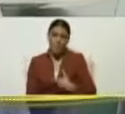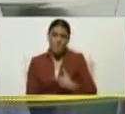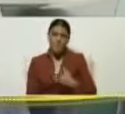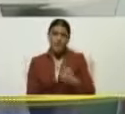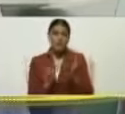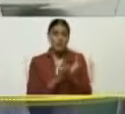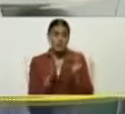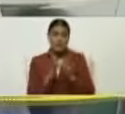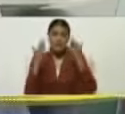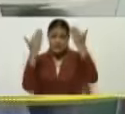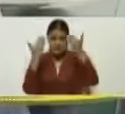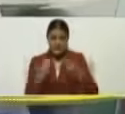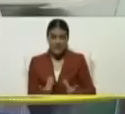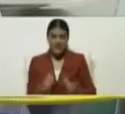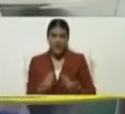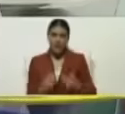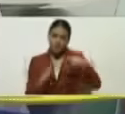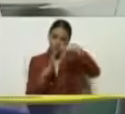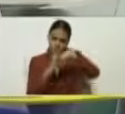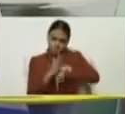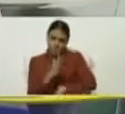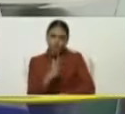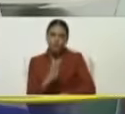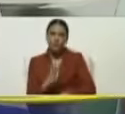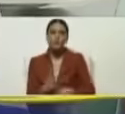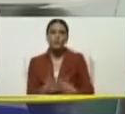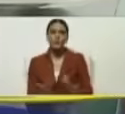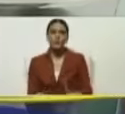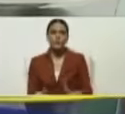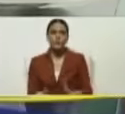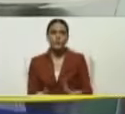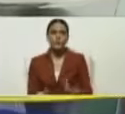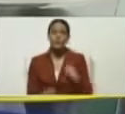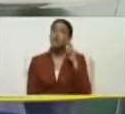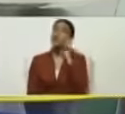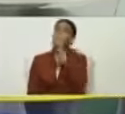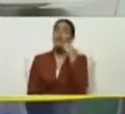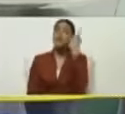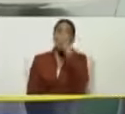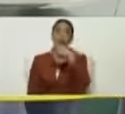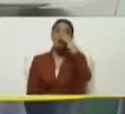cristiano hasta la médula. Le he visto la cara a Dios.